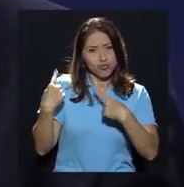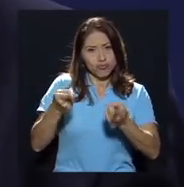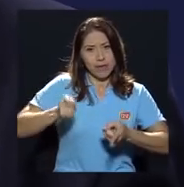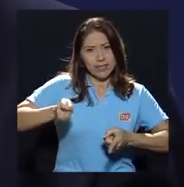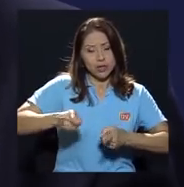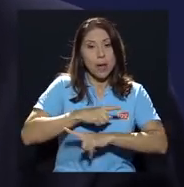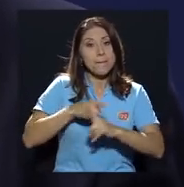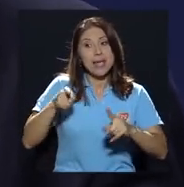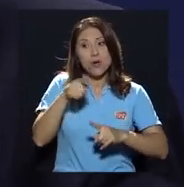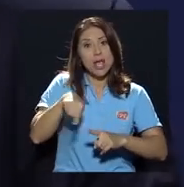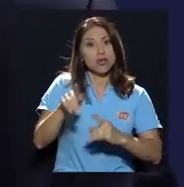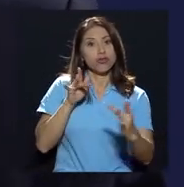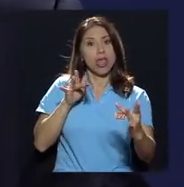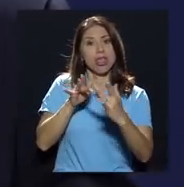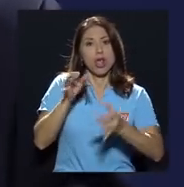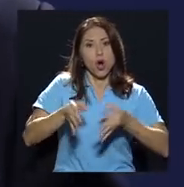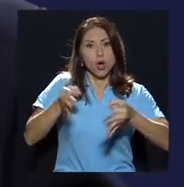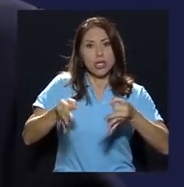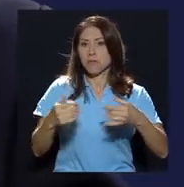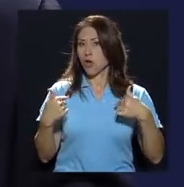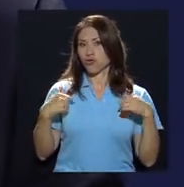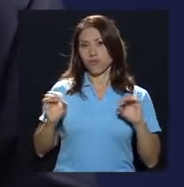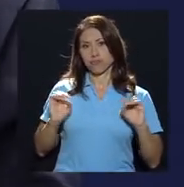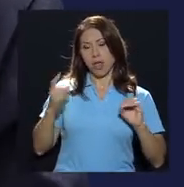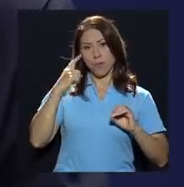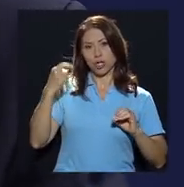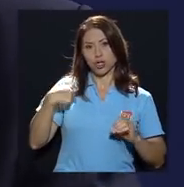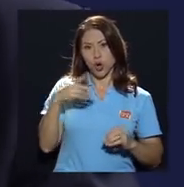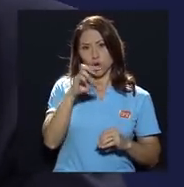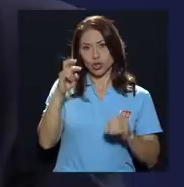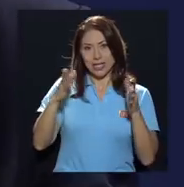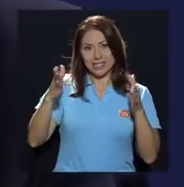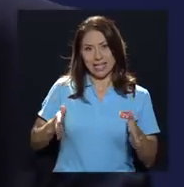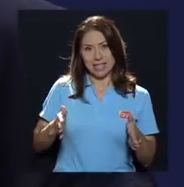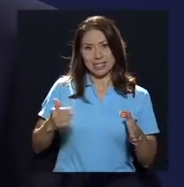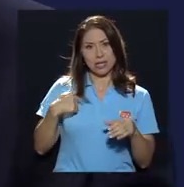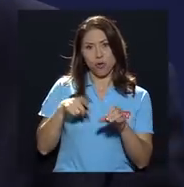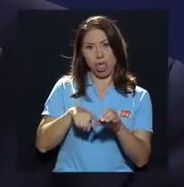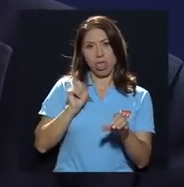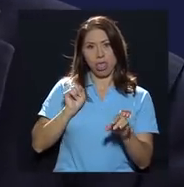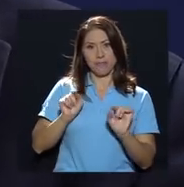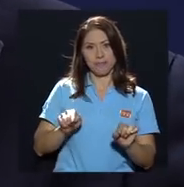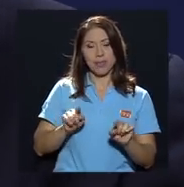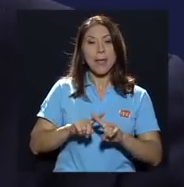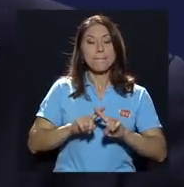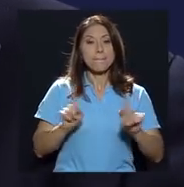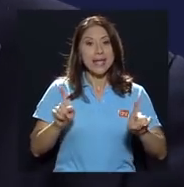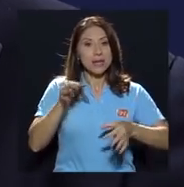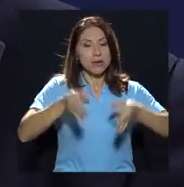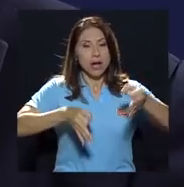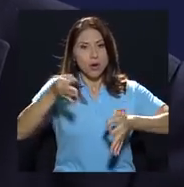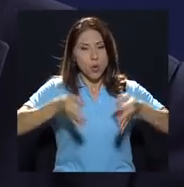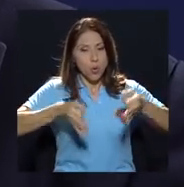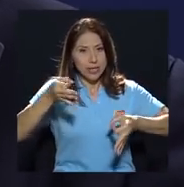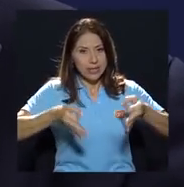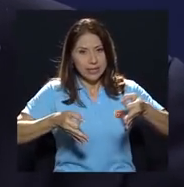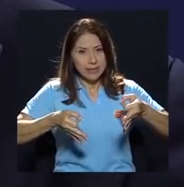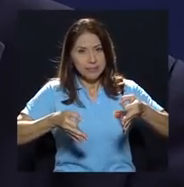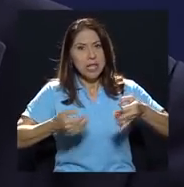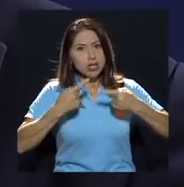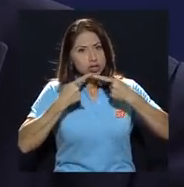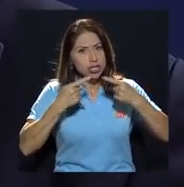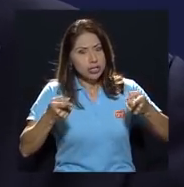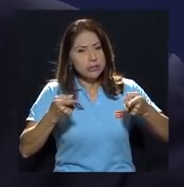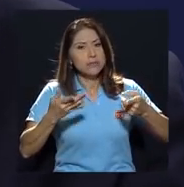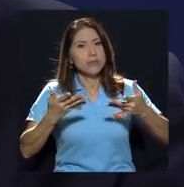la corte a mí no me tocó conocer el caso por ser costarricense estuve ausente del mismo pero la corte dispone